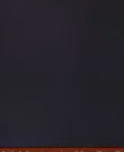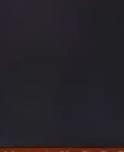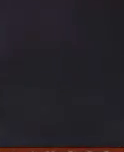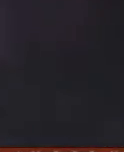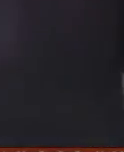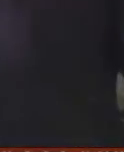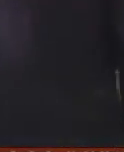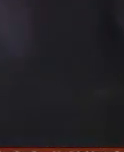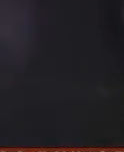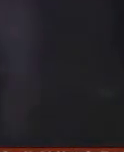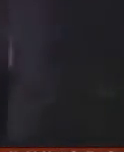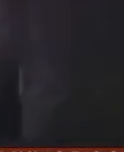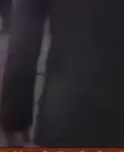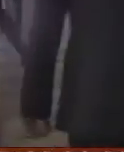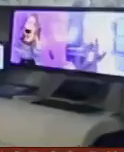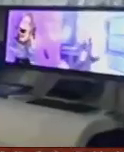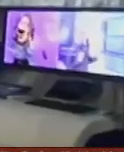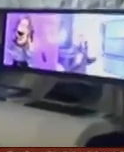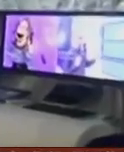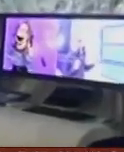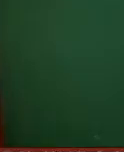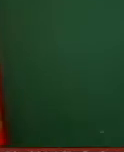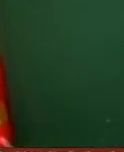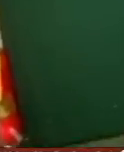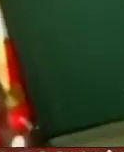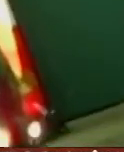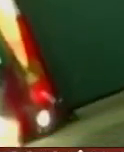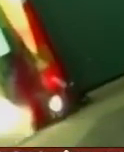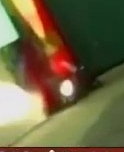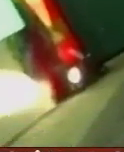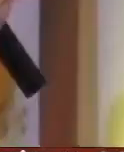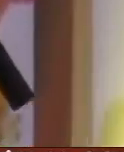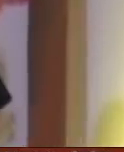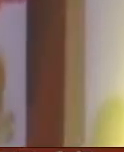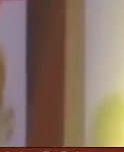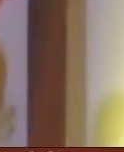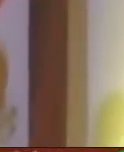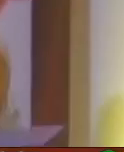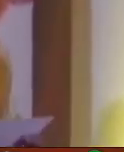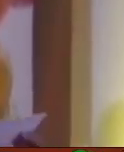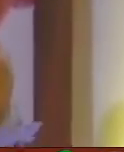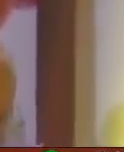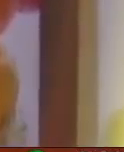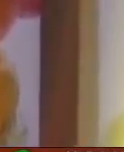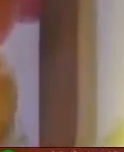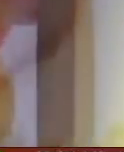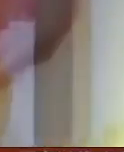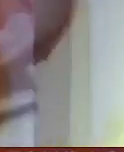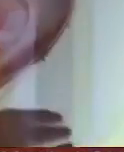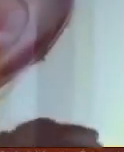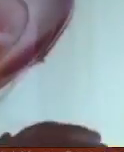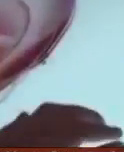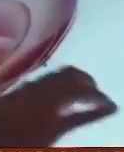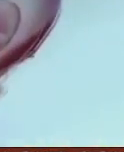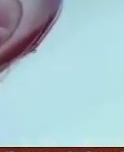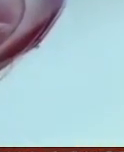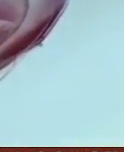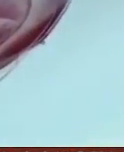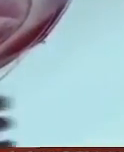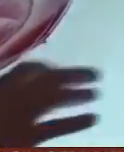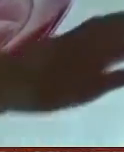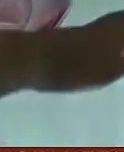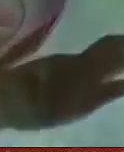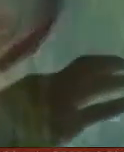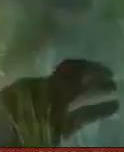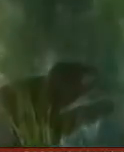en la educación, temas de planeación, temas, por supuesto, de, por ejemplo, en el tema de bullying. Es muy interesante todo